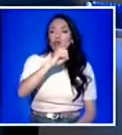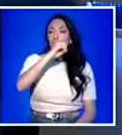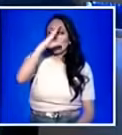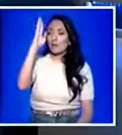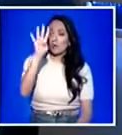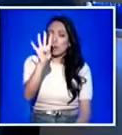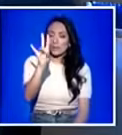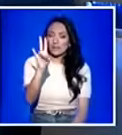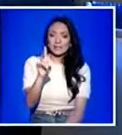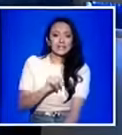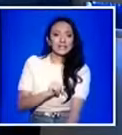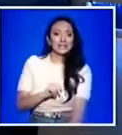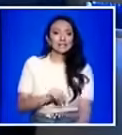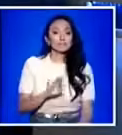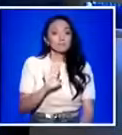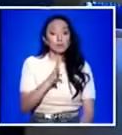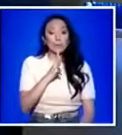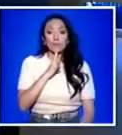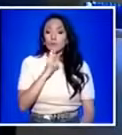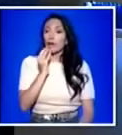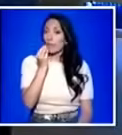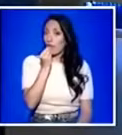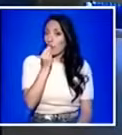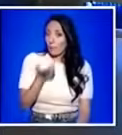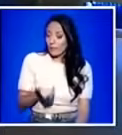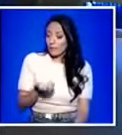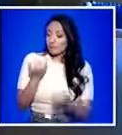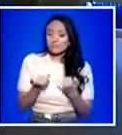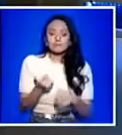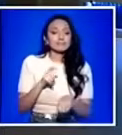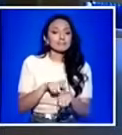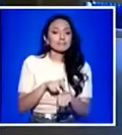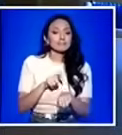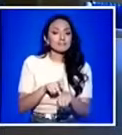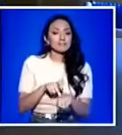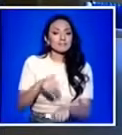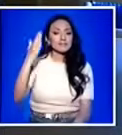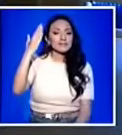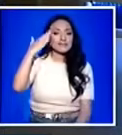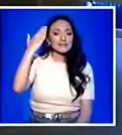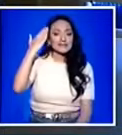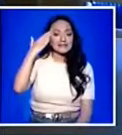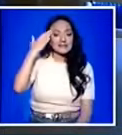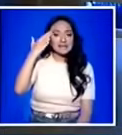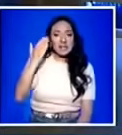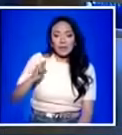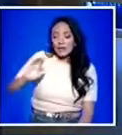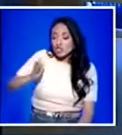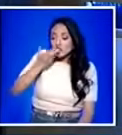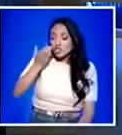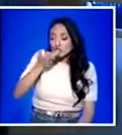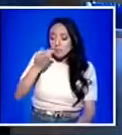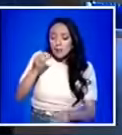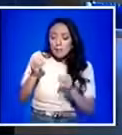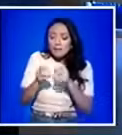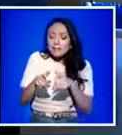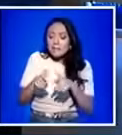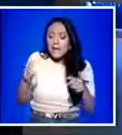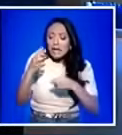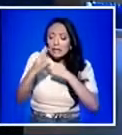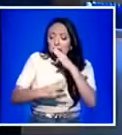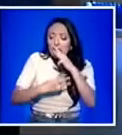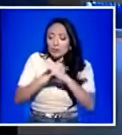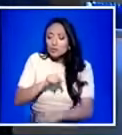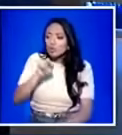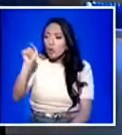8:47. Hablemos de gastronomía, sobre todo en esta época, porque la fanesca más grande del mundo se preparó en Sangolquí.